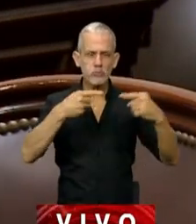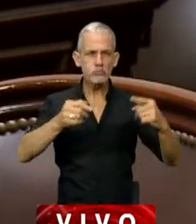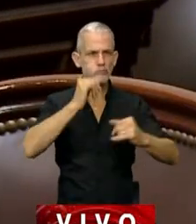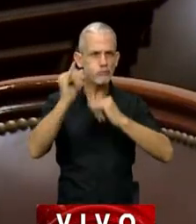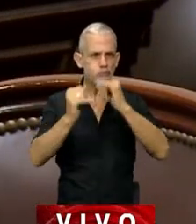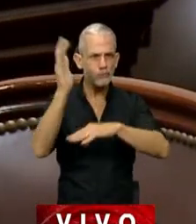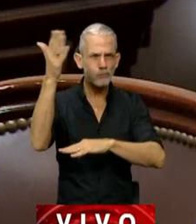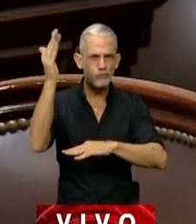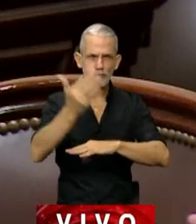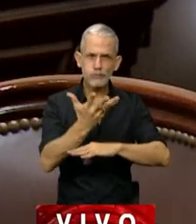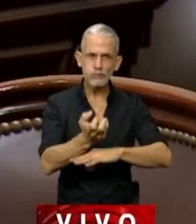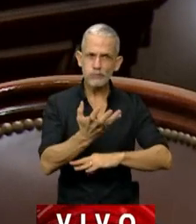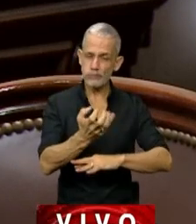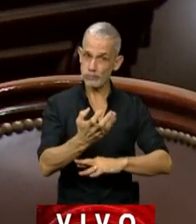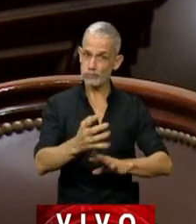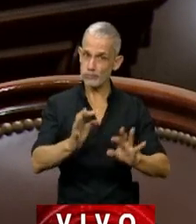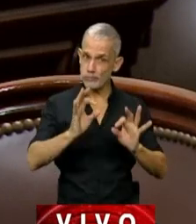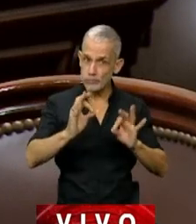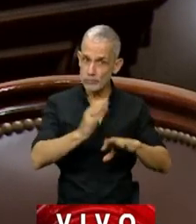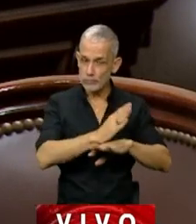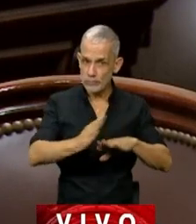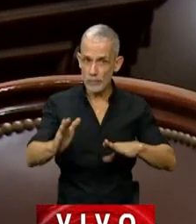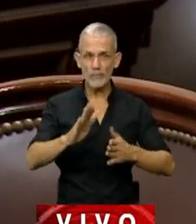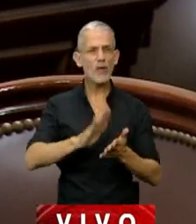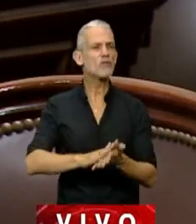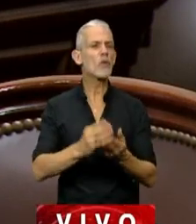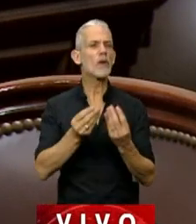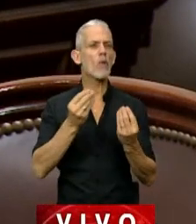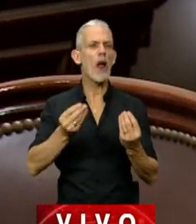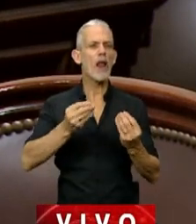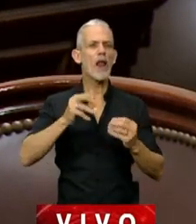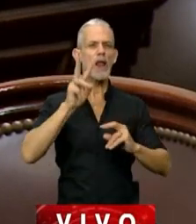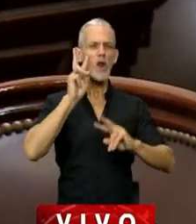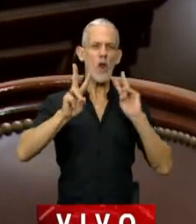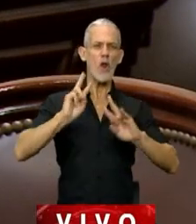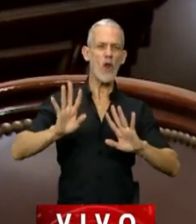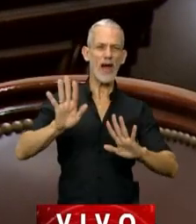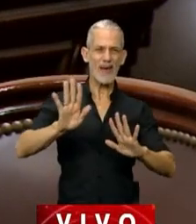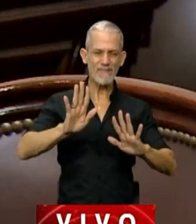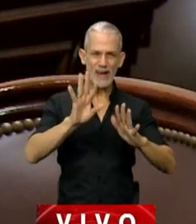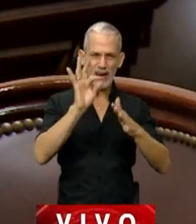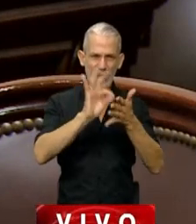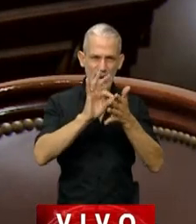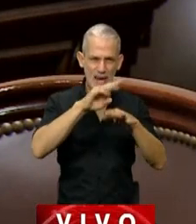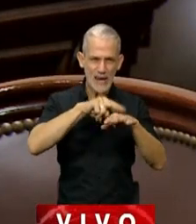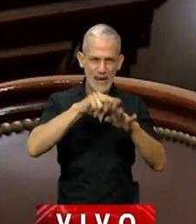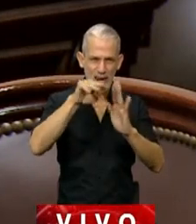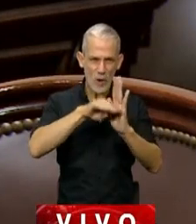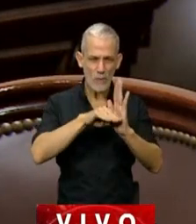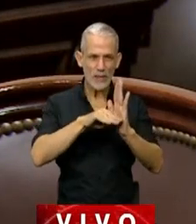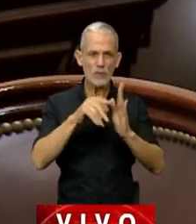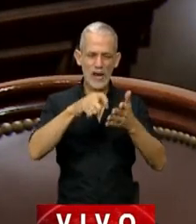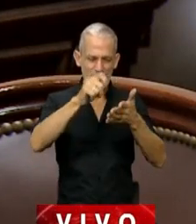expresiones que han vertido en torno a las observaciones y a las cuestiones que se